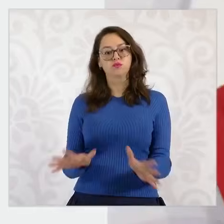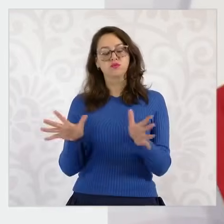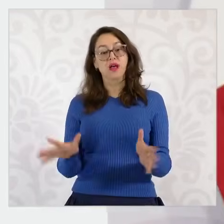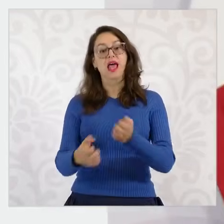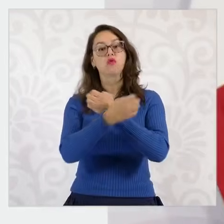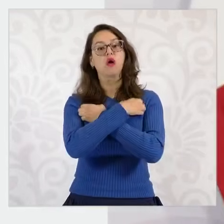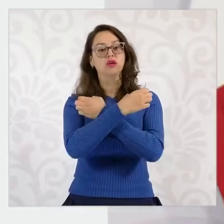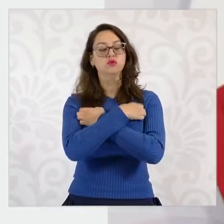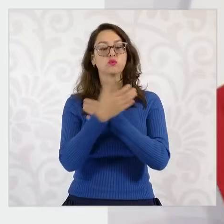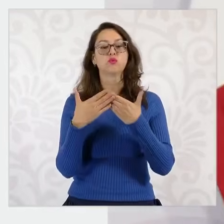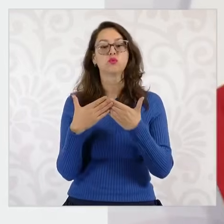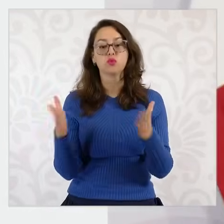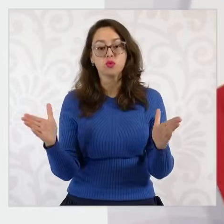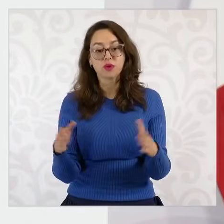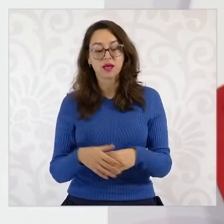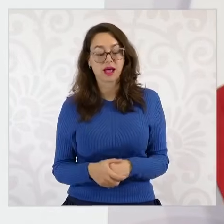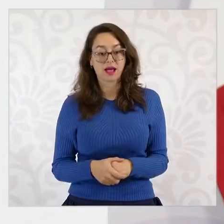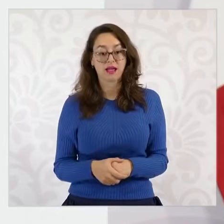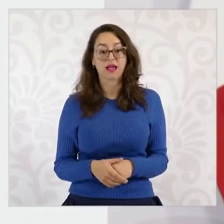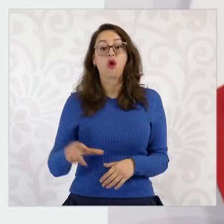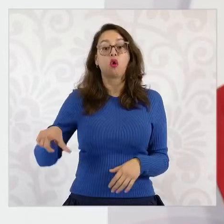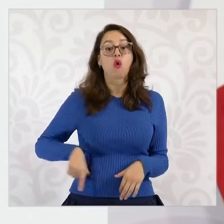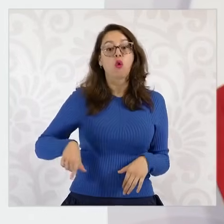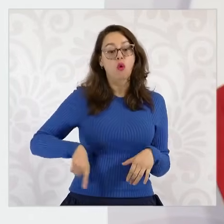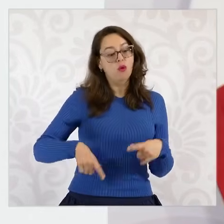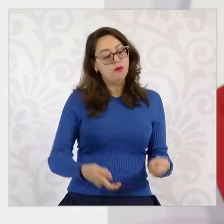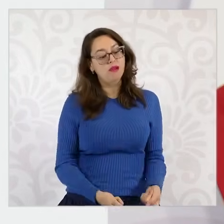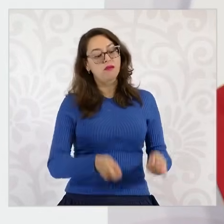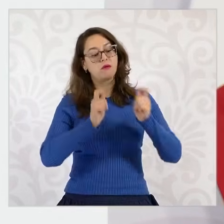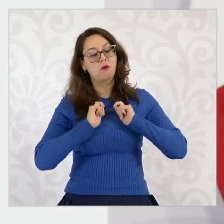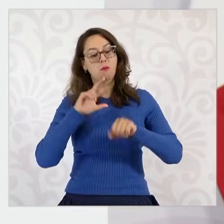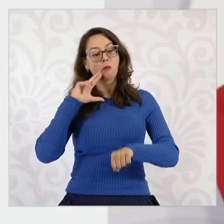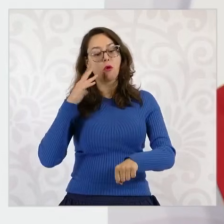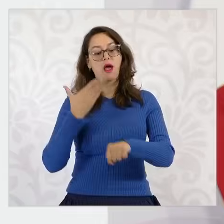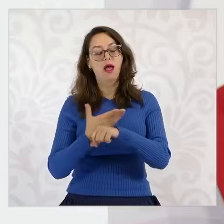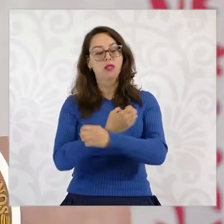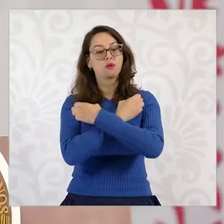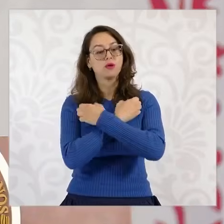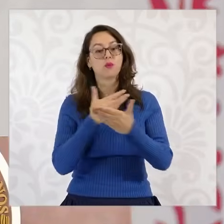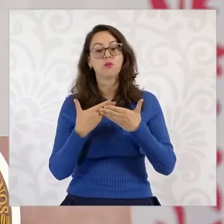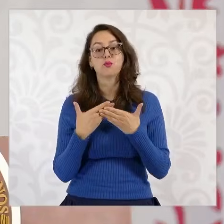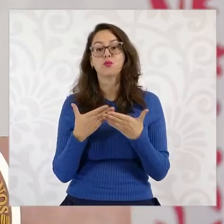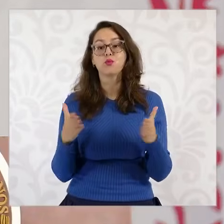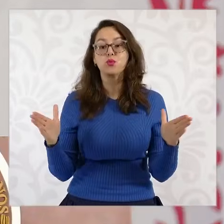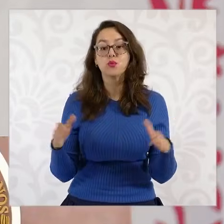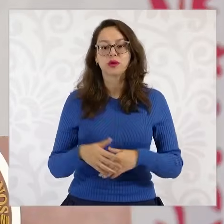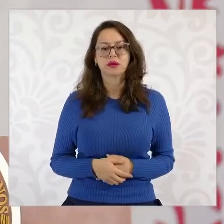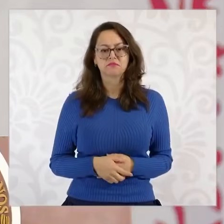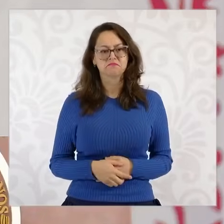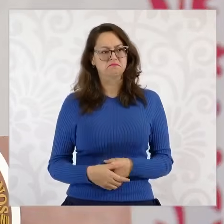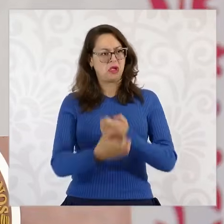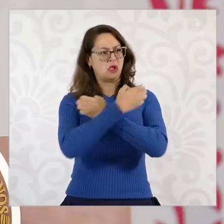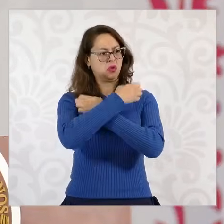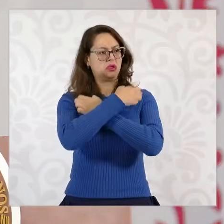educación pública, porque al gobierno le corresponde apoyar la educación pública. Que haya educación privada,